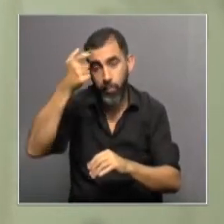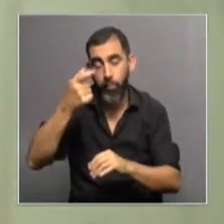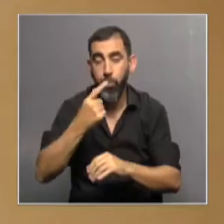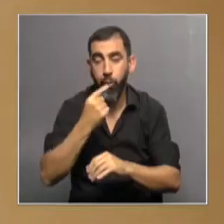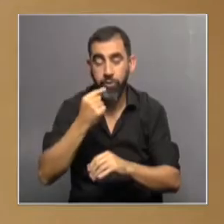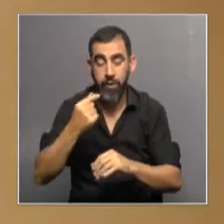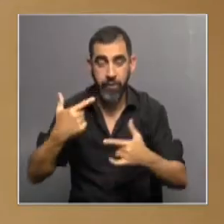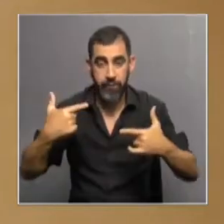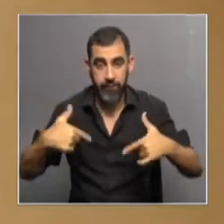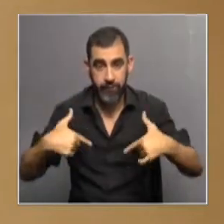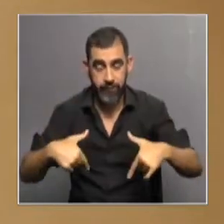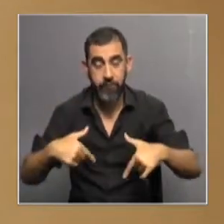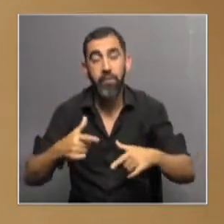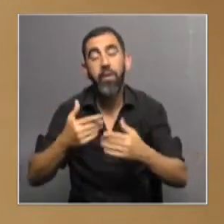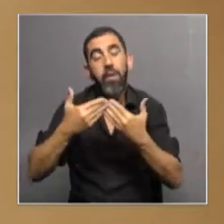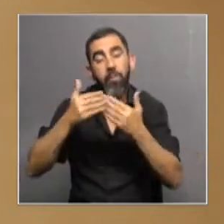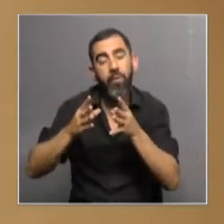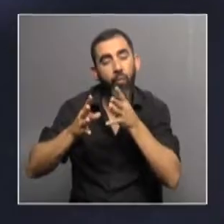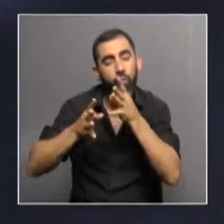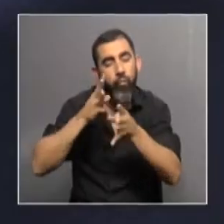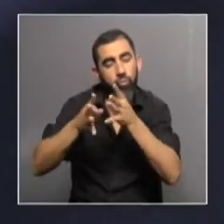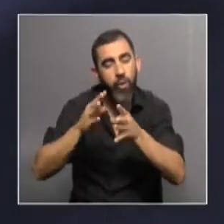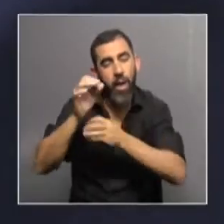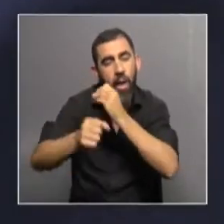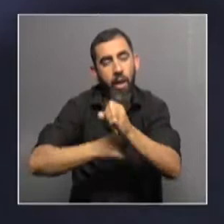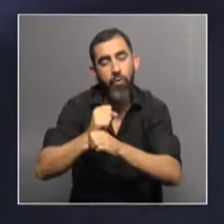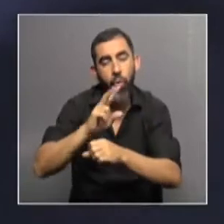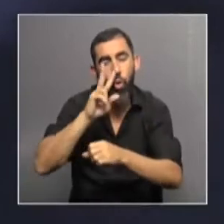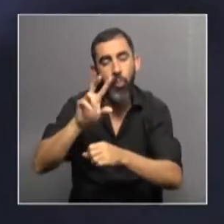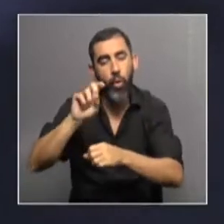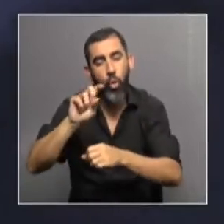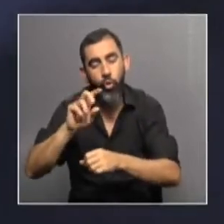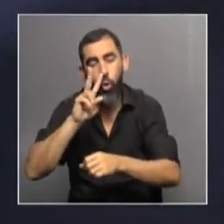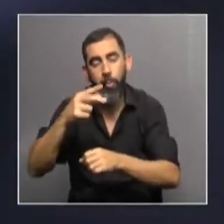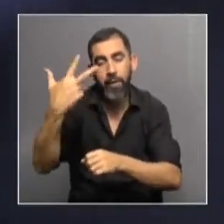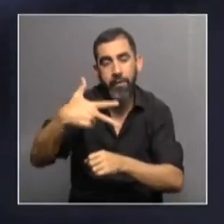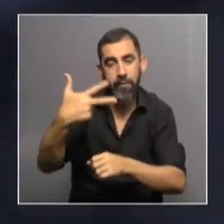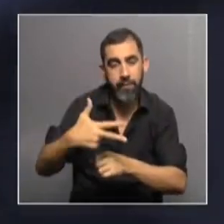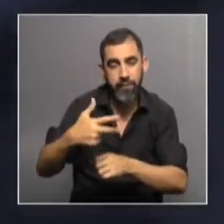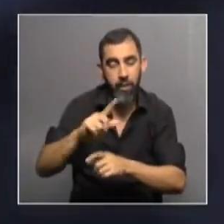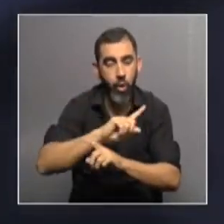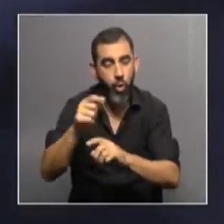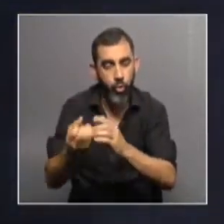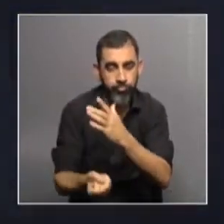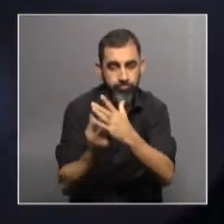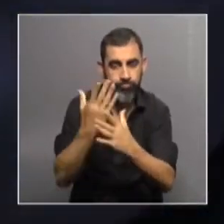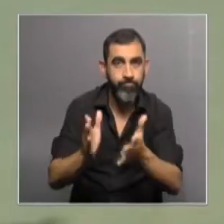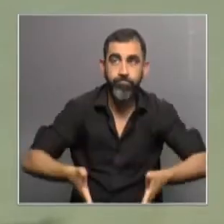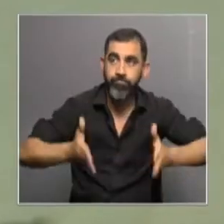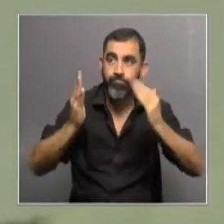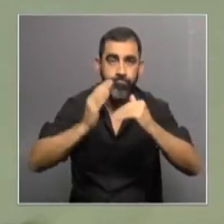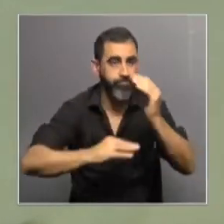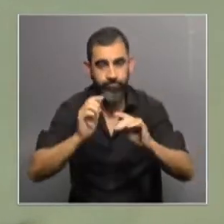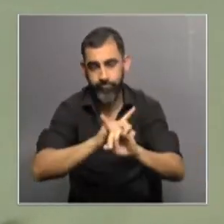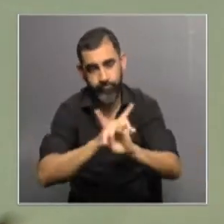y empezó básicamente a funcionar todo el año 2012 y 2013 no estaba creado en sí ediliciamente el